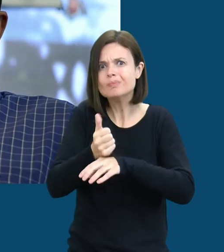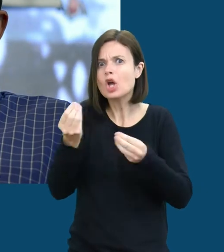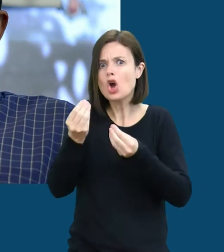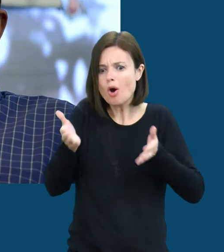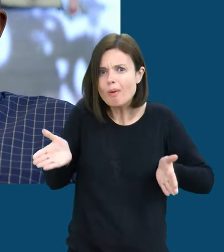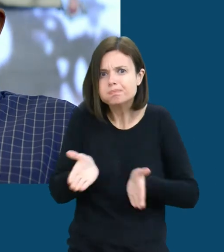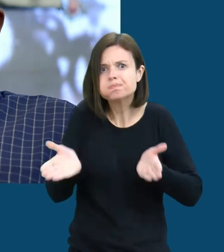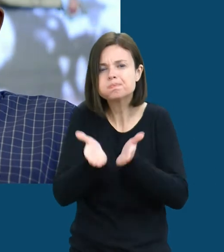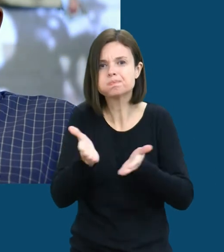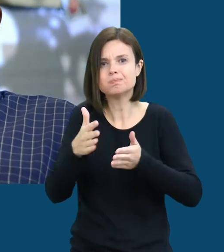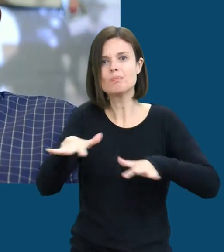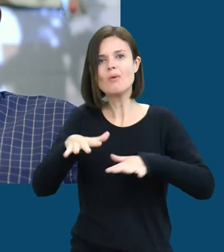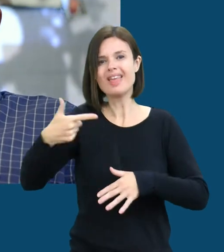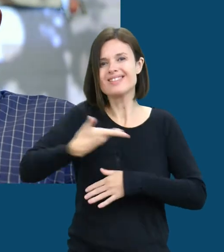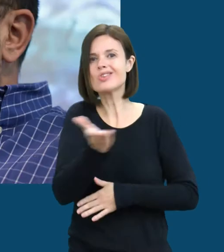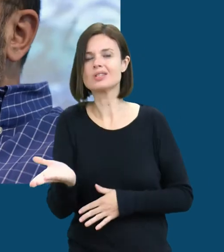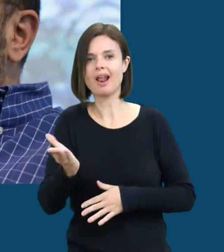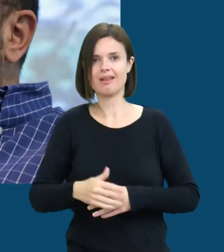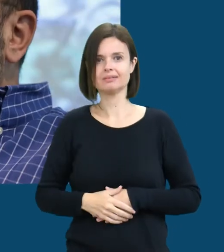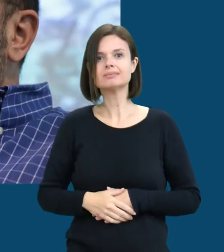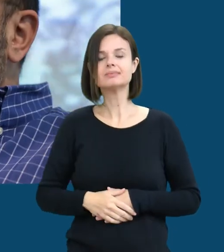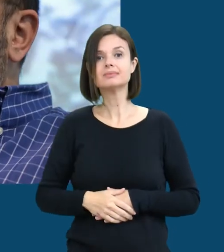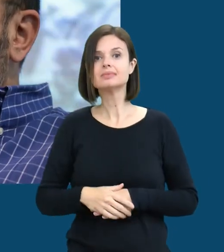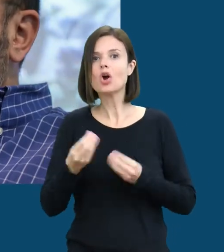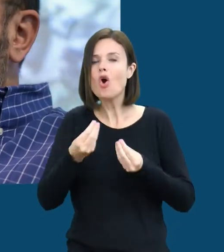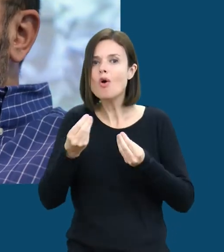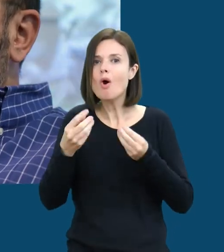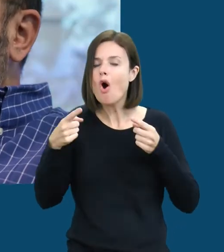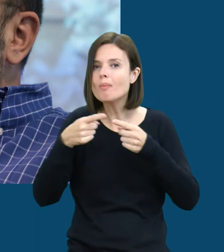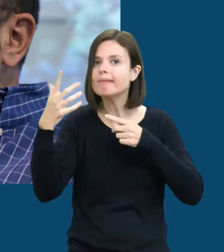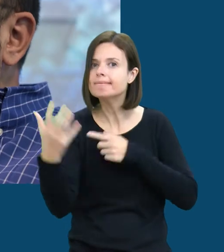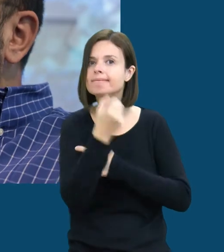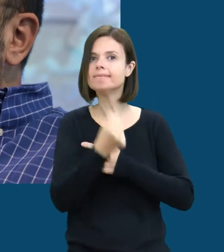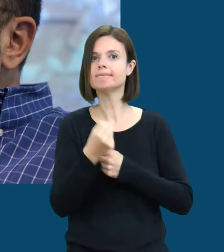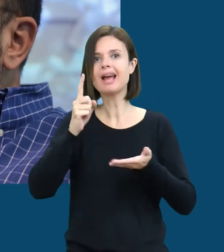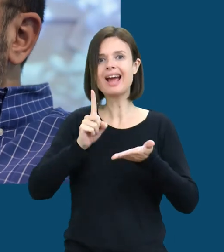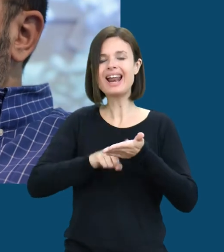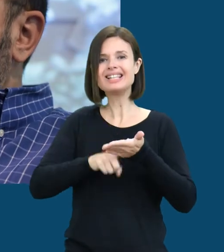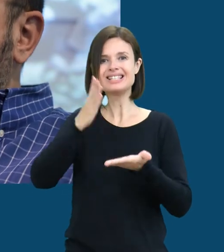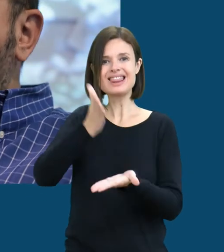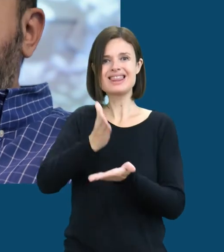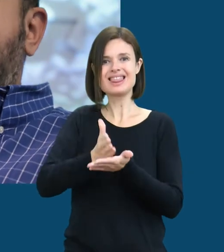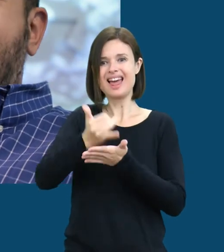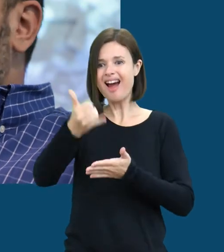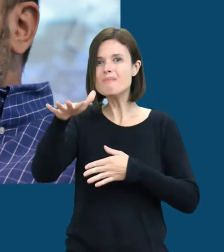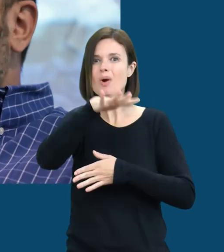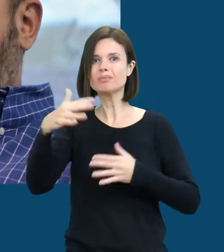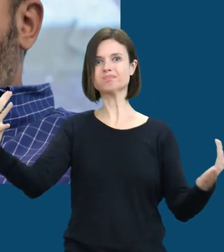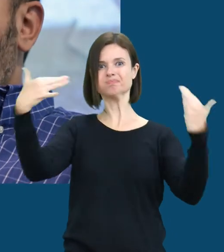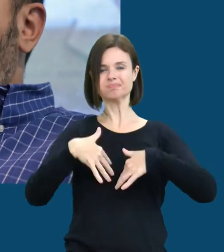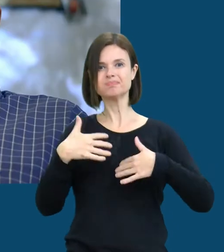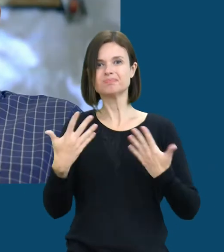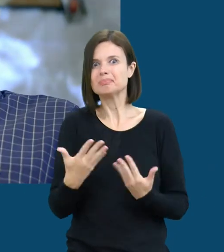un dispositivo de movilidad social? ¿Cómo poder lograr que garantizar derechos a las poblaciones, ya